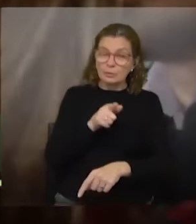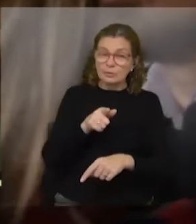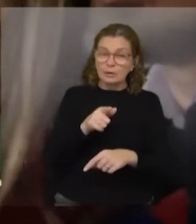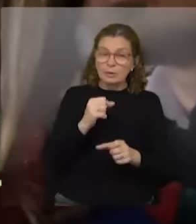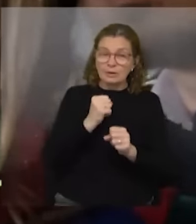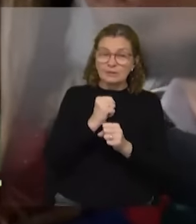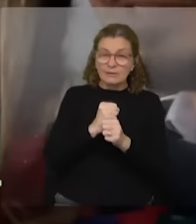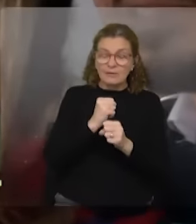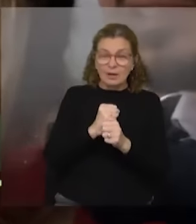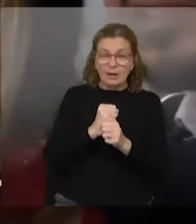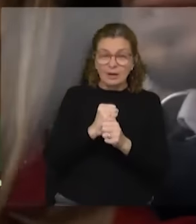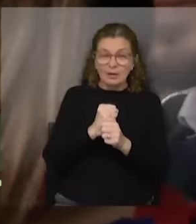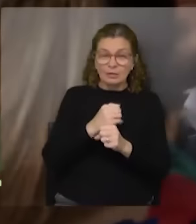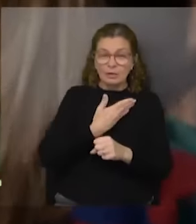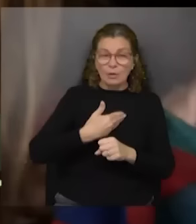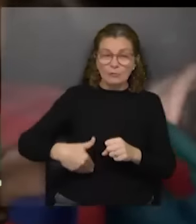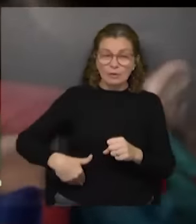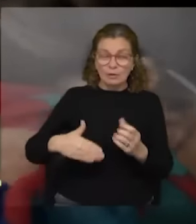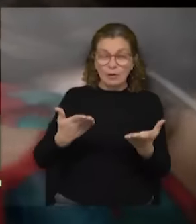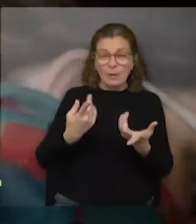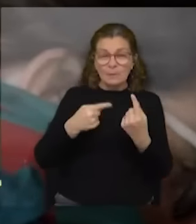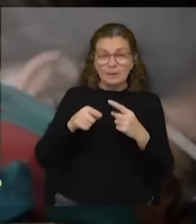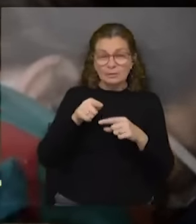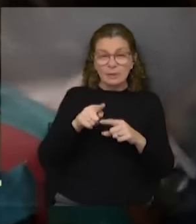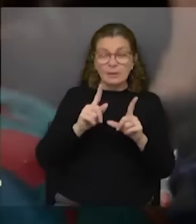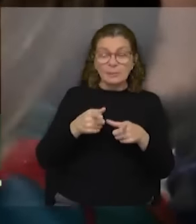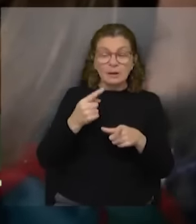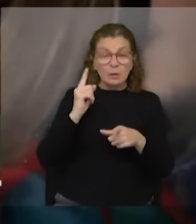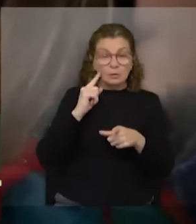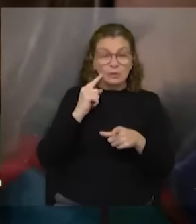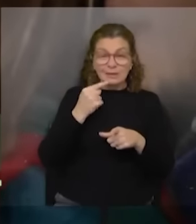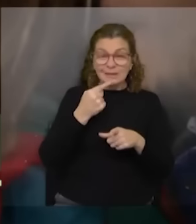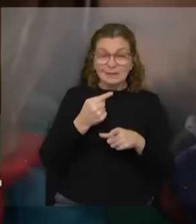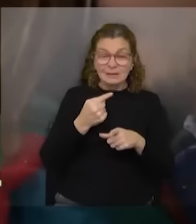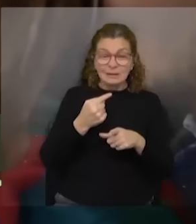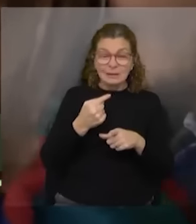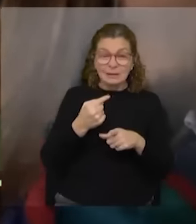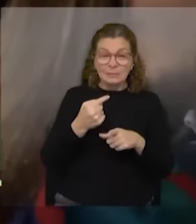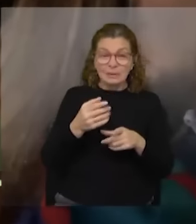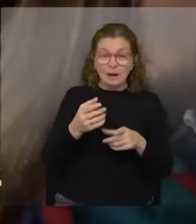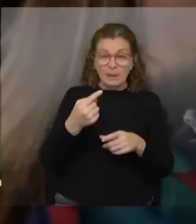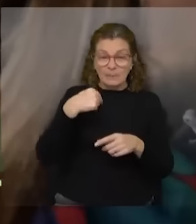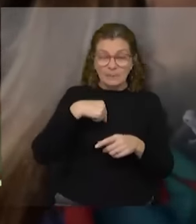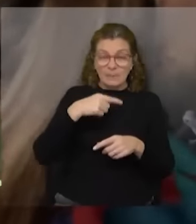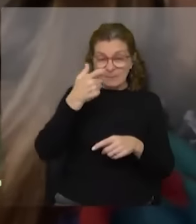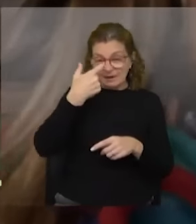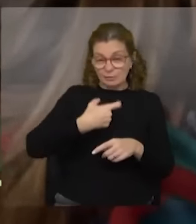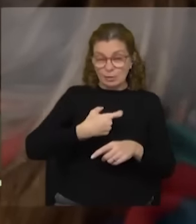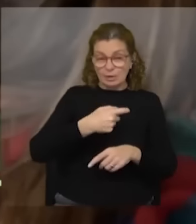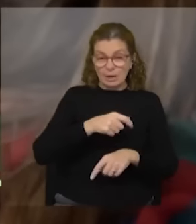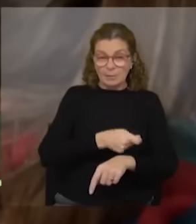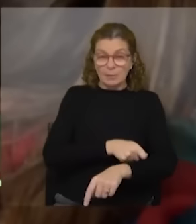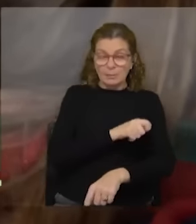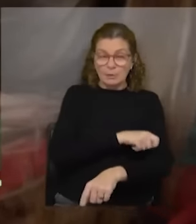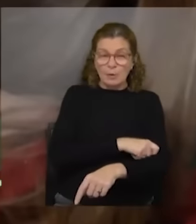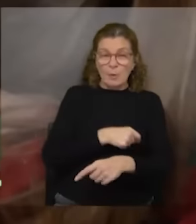gestión del actual gobierno pero también por ahí lo escuché este ser crítico a usted personalmente con digamos los procesos